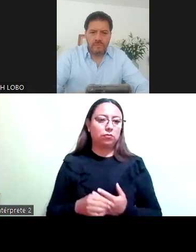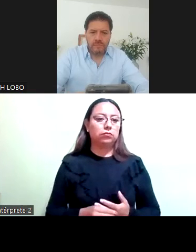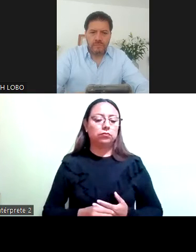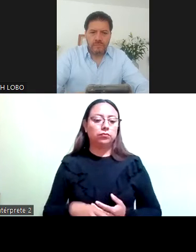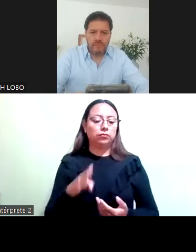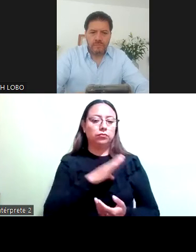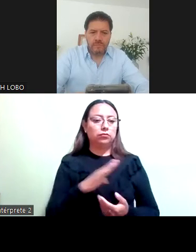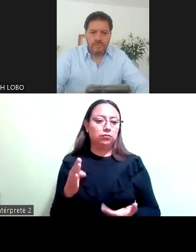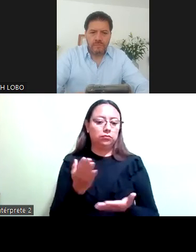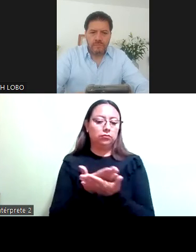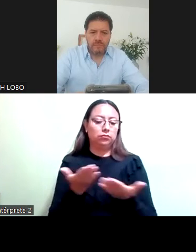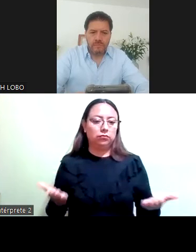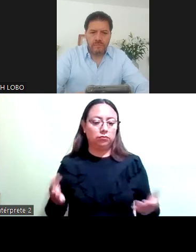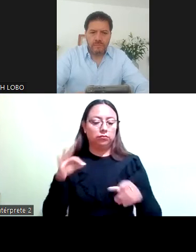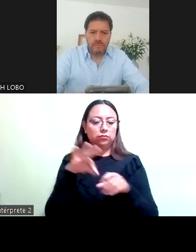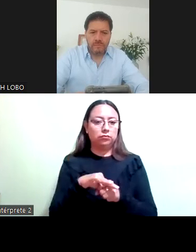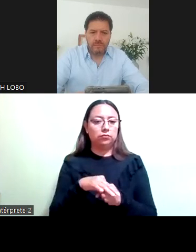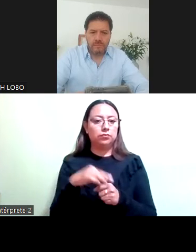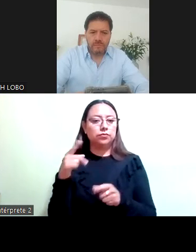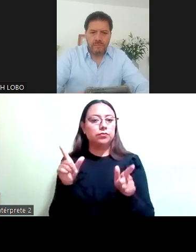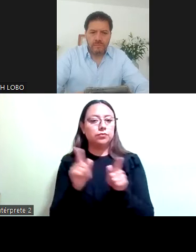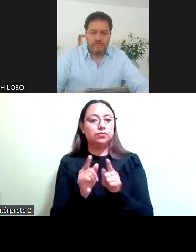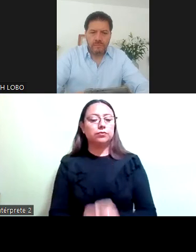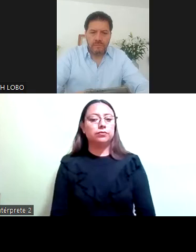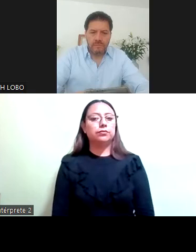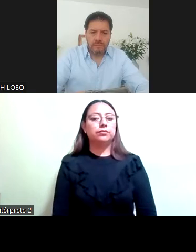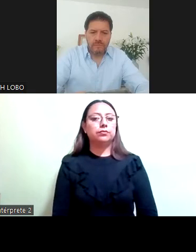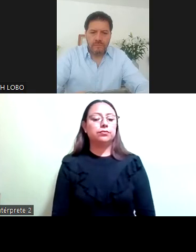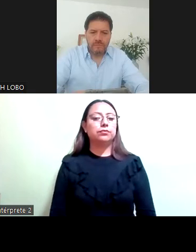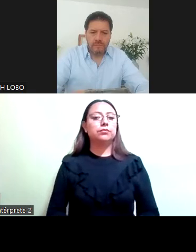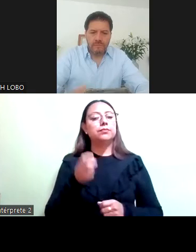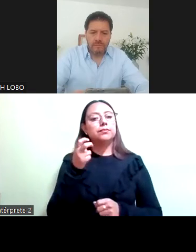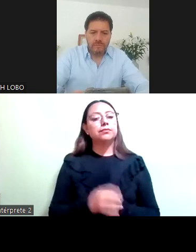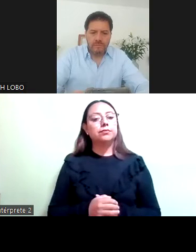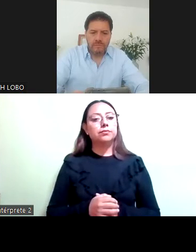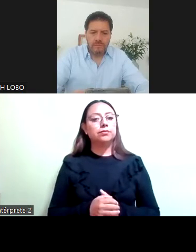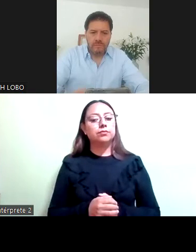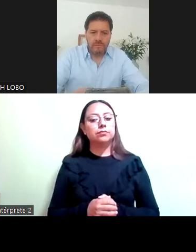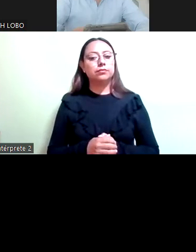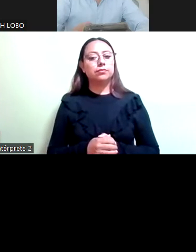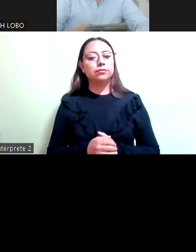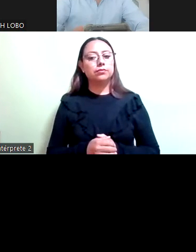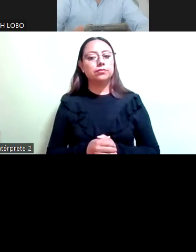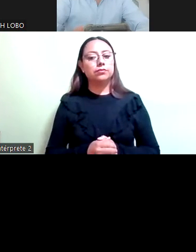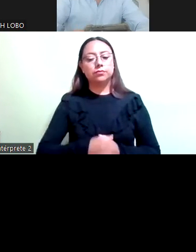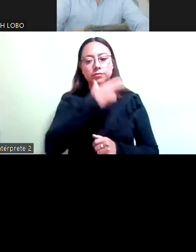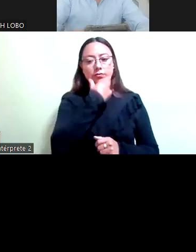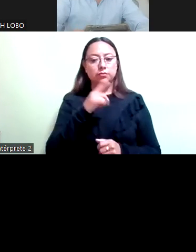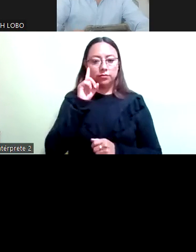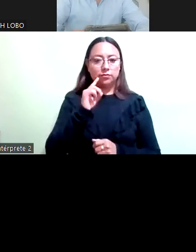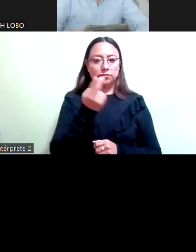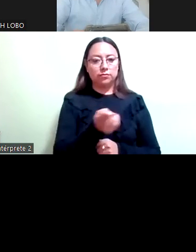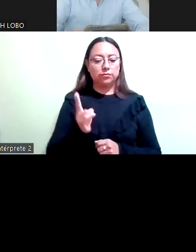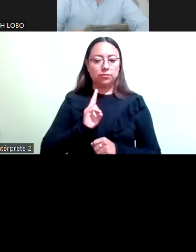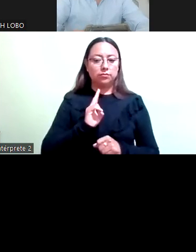intervenciones, proceder a la votación económica. Está en consideración de las y los diputados